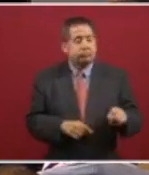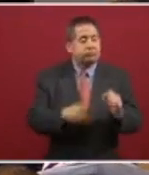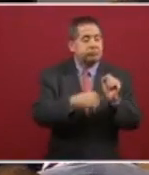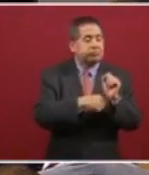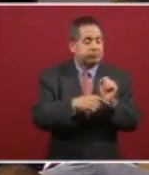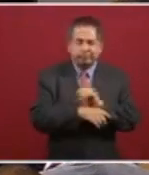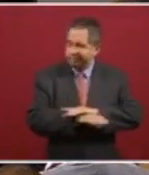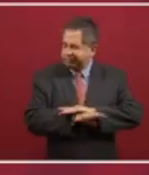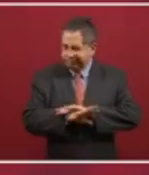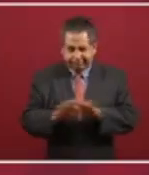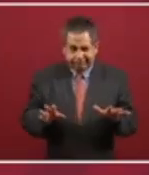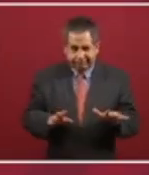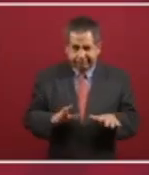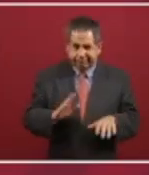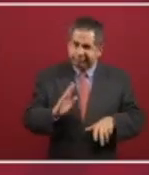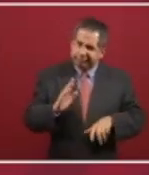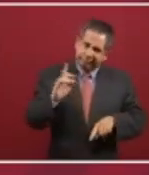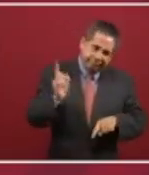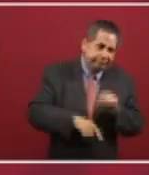gente